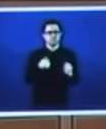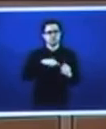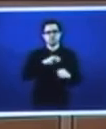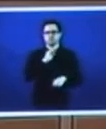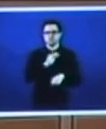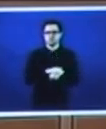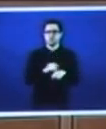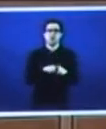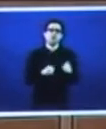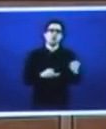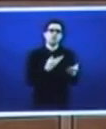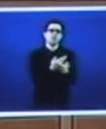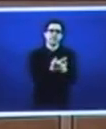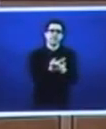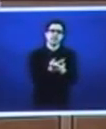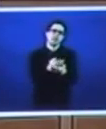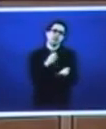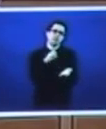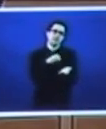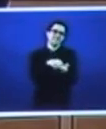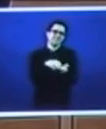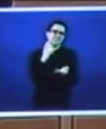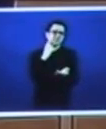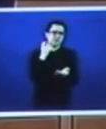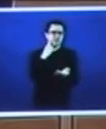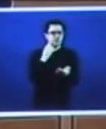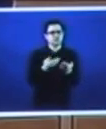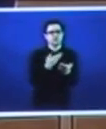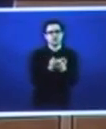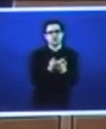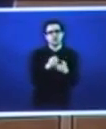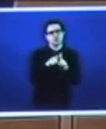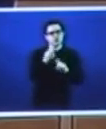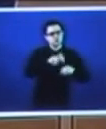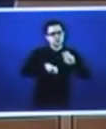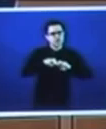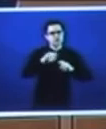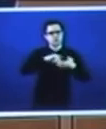entidades financieras a promover as solucións ante